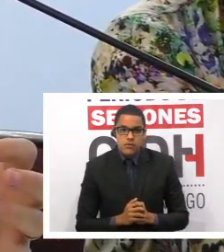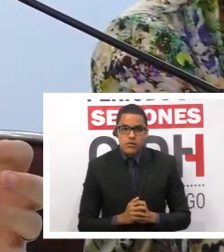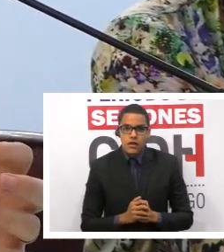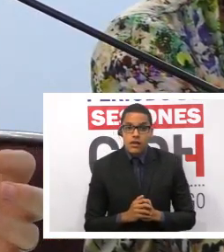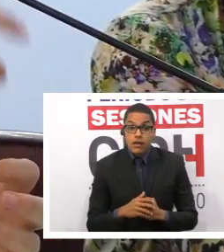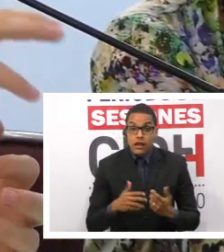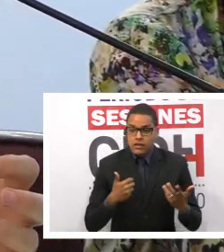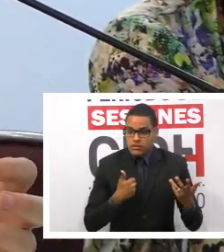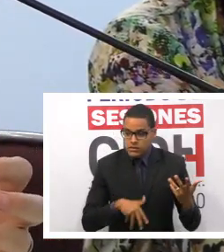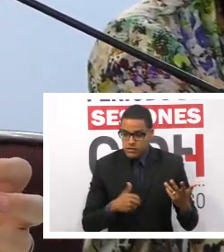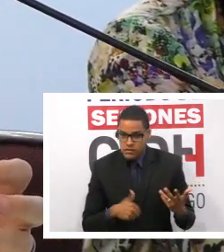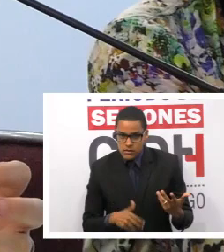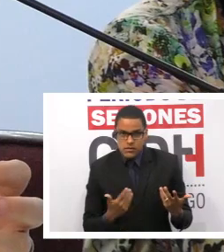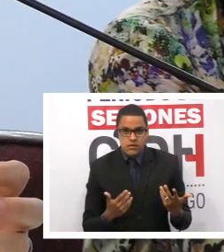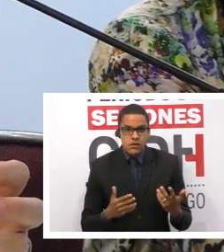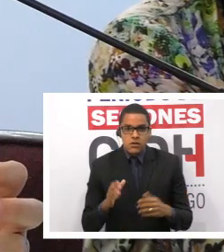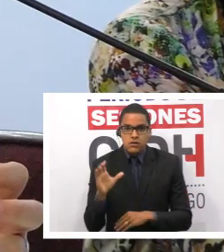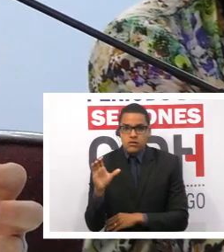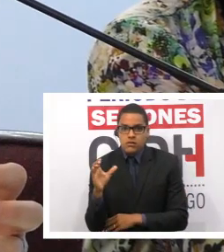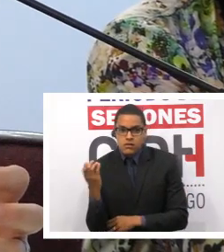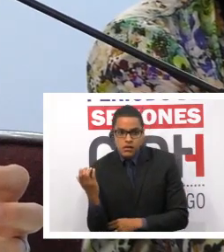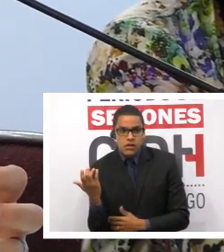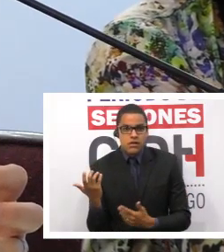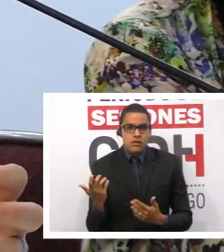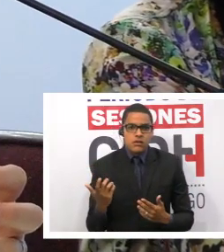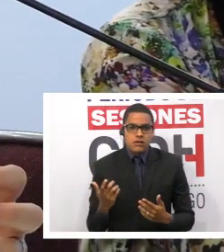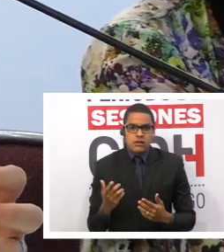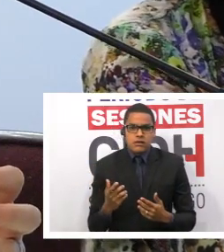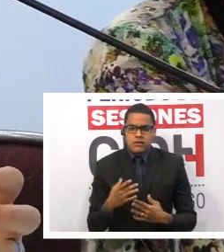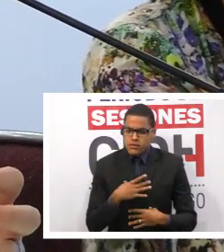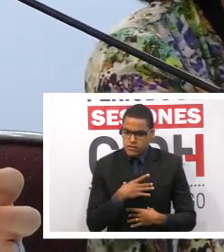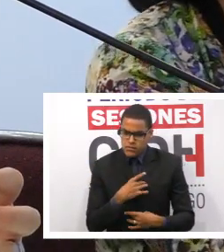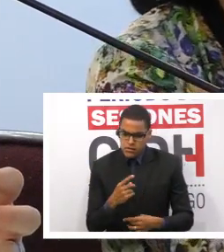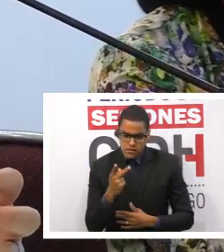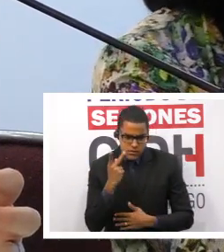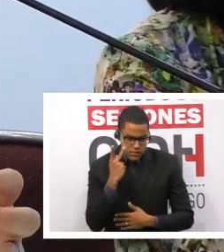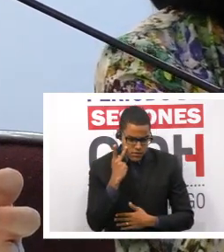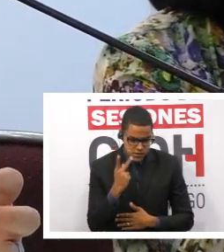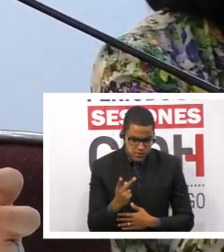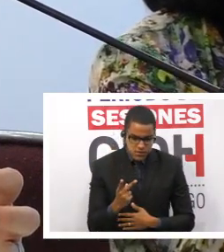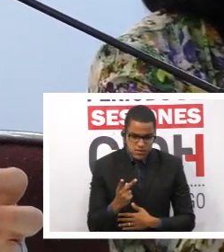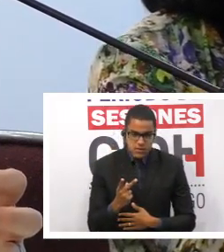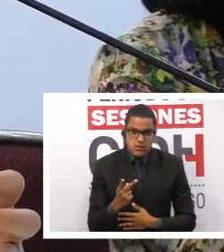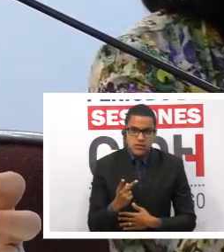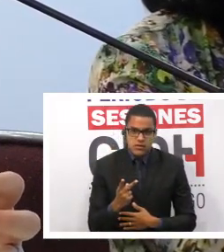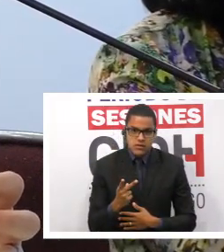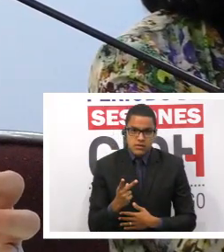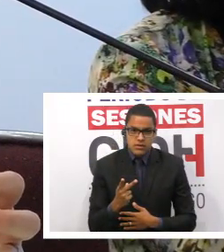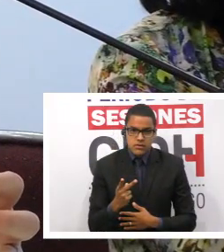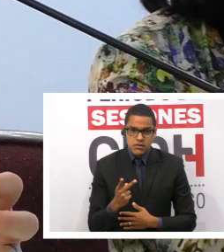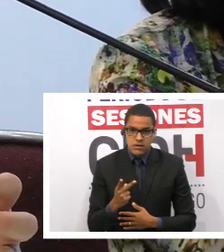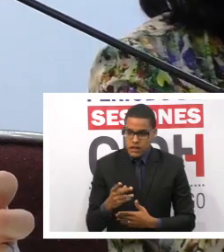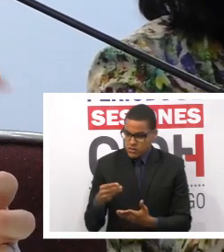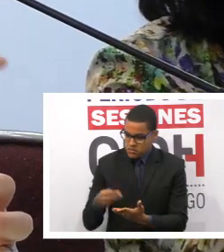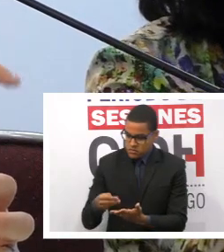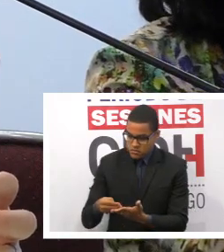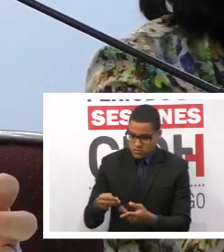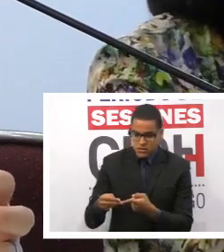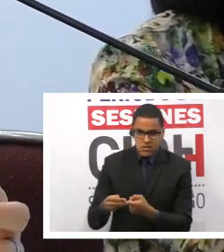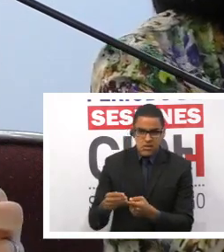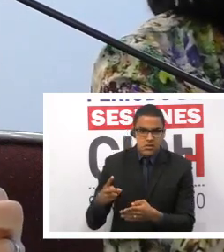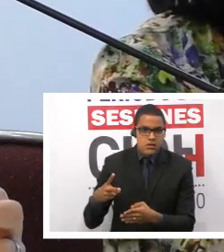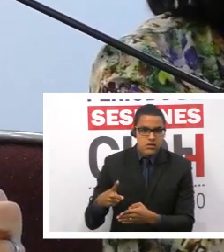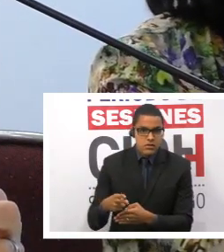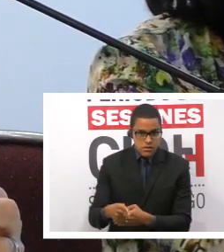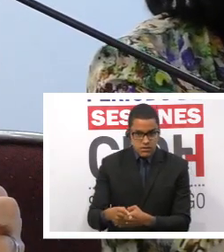argentina en brasil en colombia y es interesante ver que se ha visto en casos de recortes de gasto público pero también en